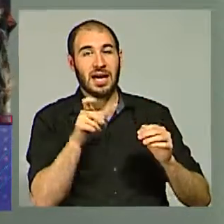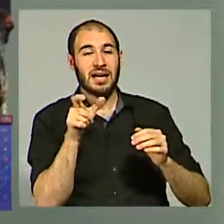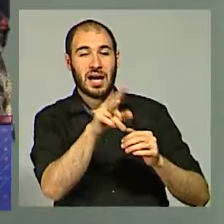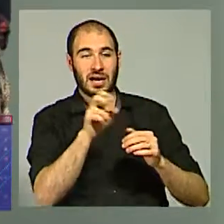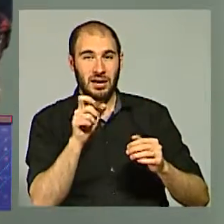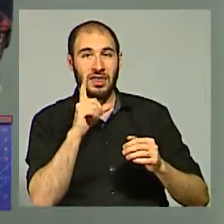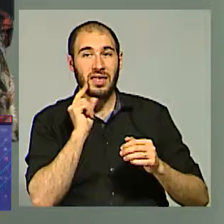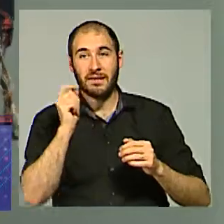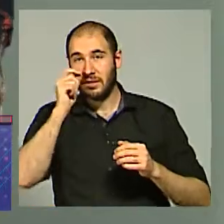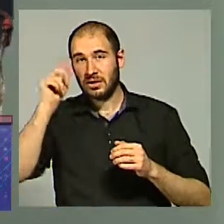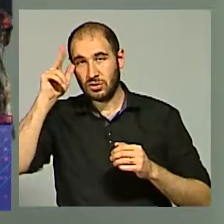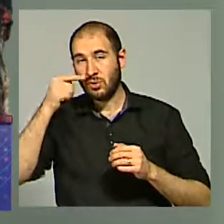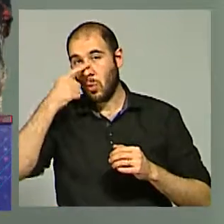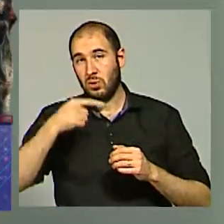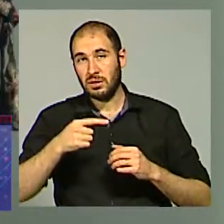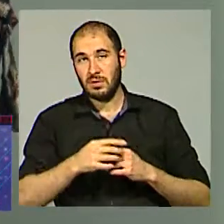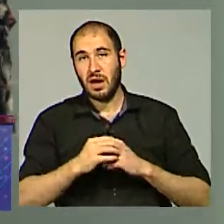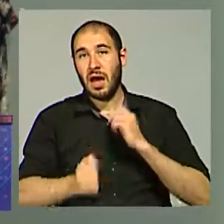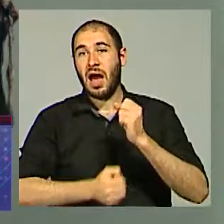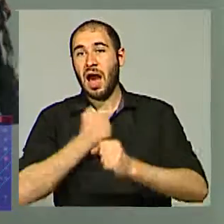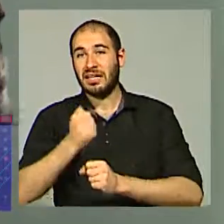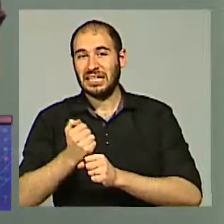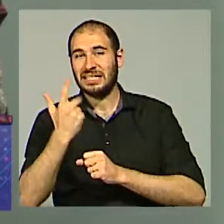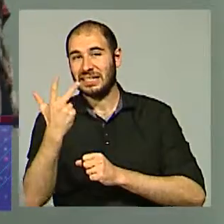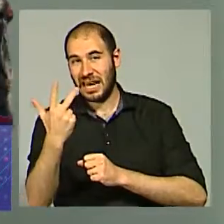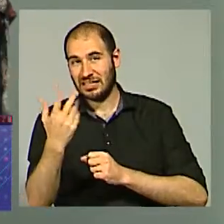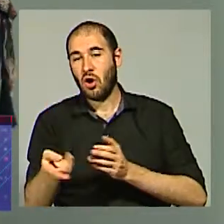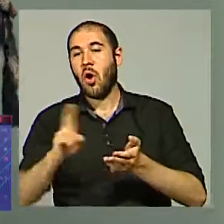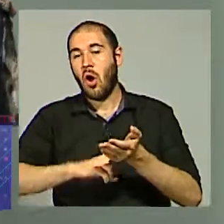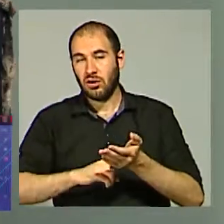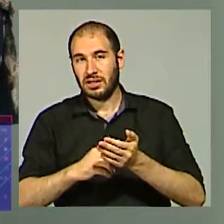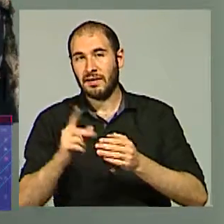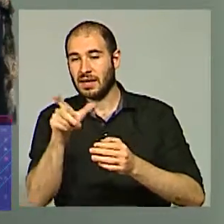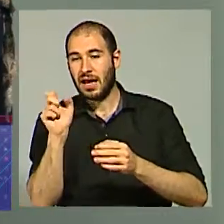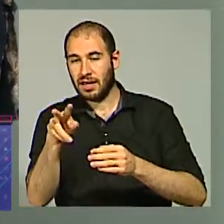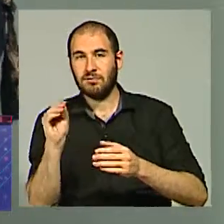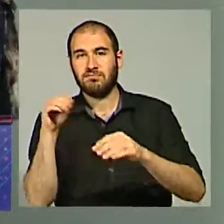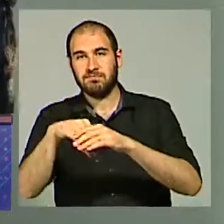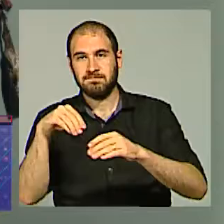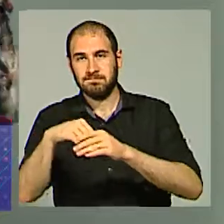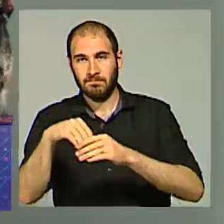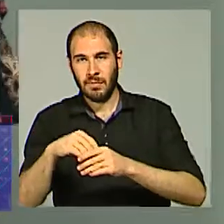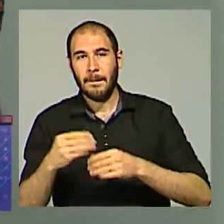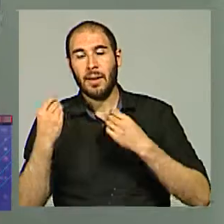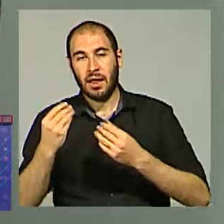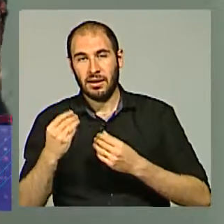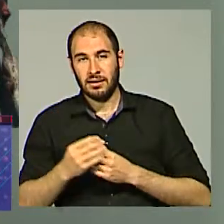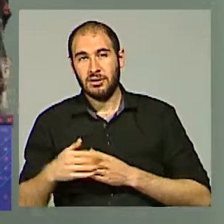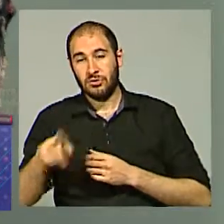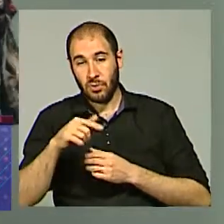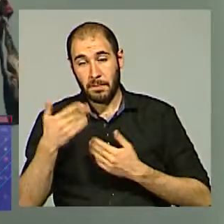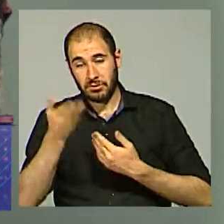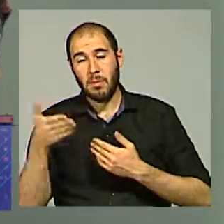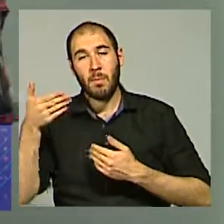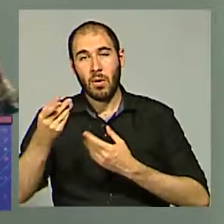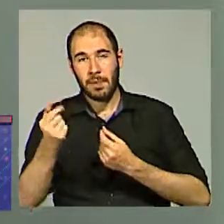el 28 el último día y motiva los estables el 3 se volverían a cargar los cajeros automáticos para brindarle digamos esa posibilidad